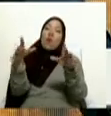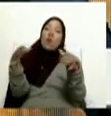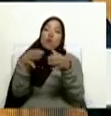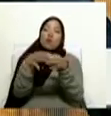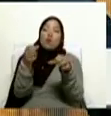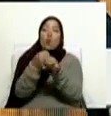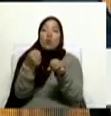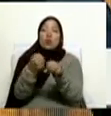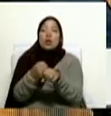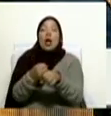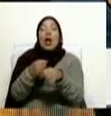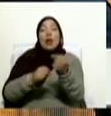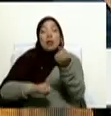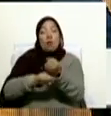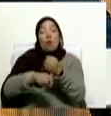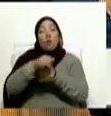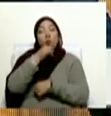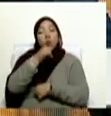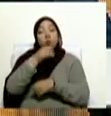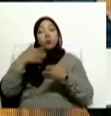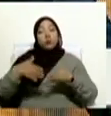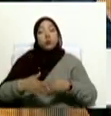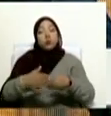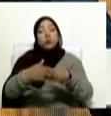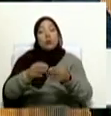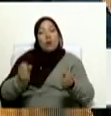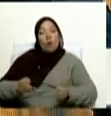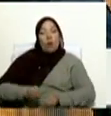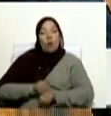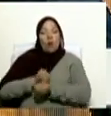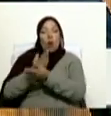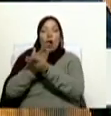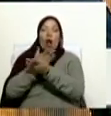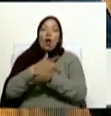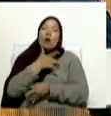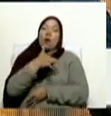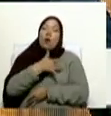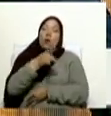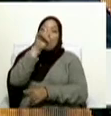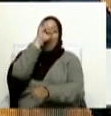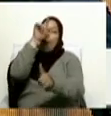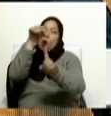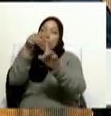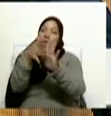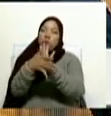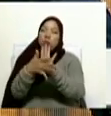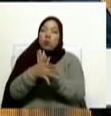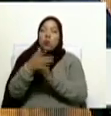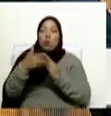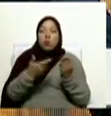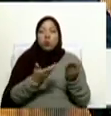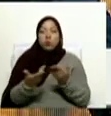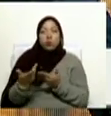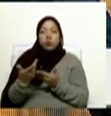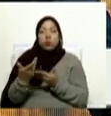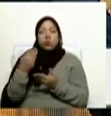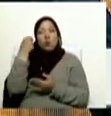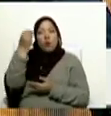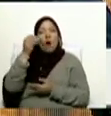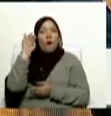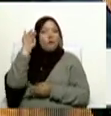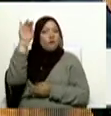esta inmensa comarca mi alma se remonta a la eminencia que exige la perspectiva colosal que ofrece un cuadro tan